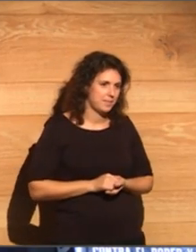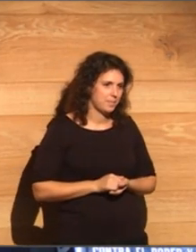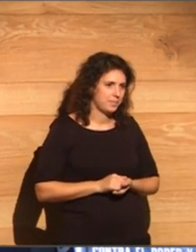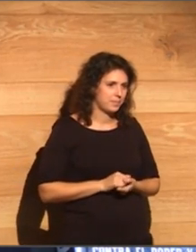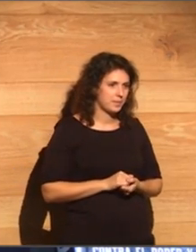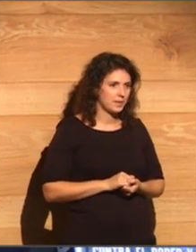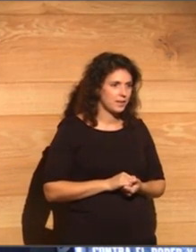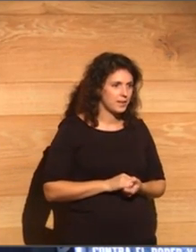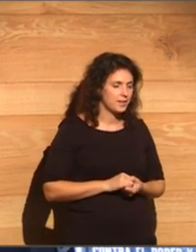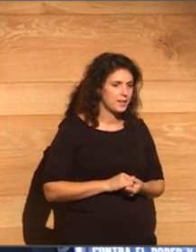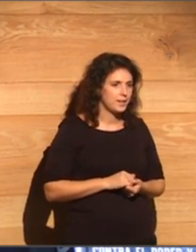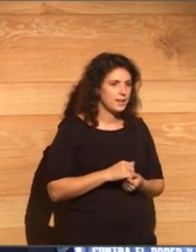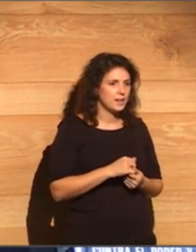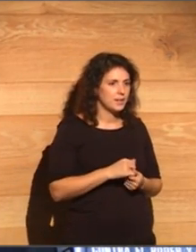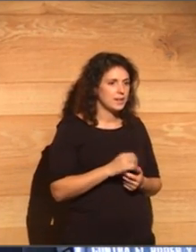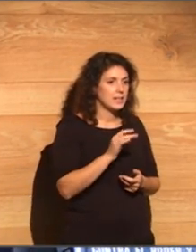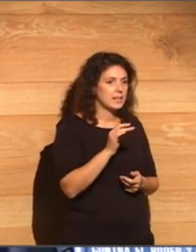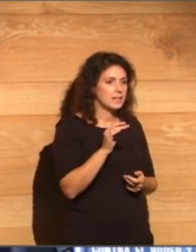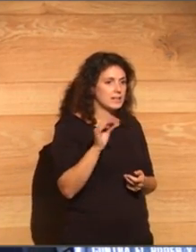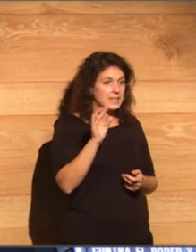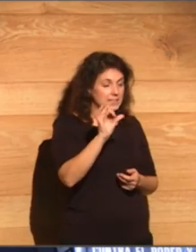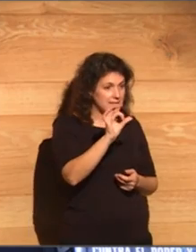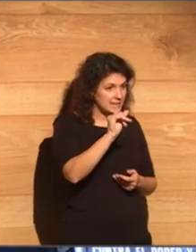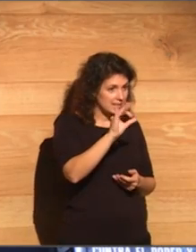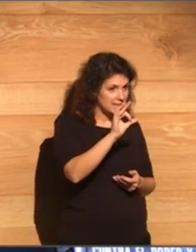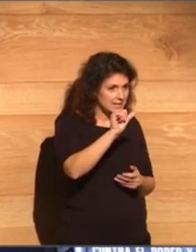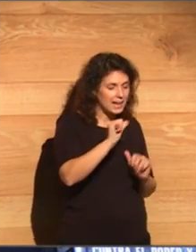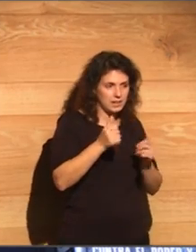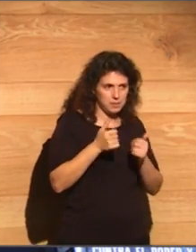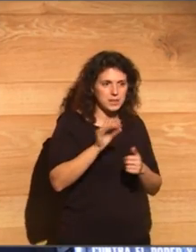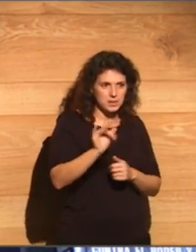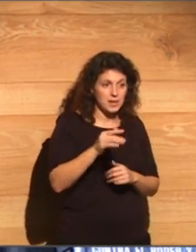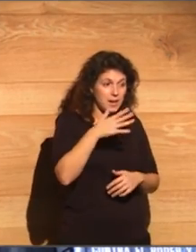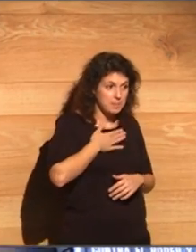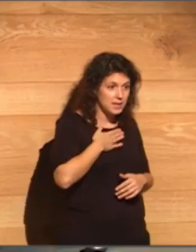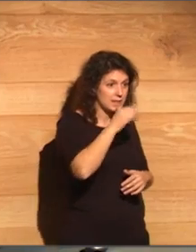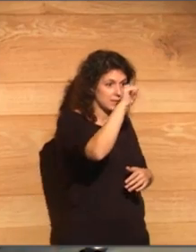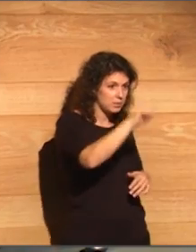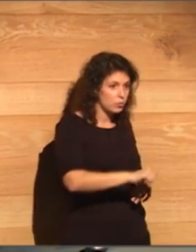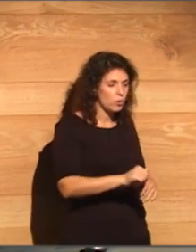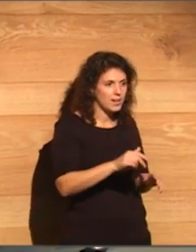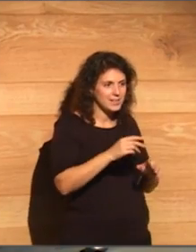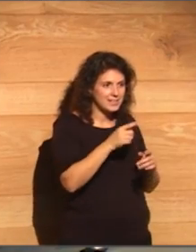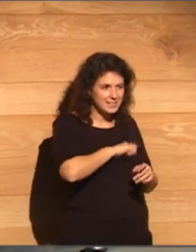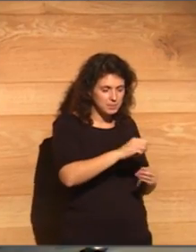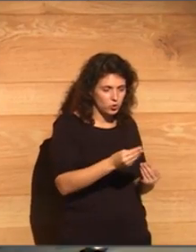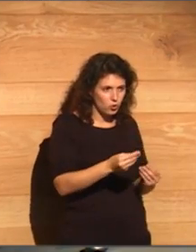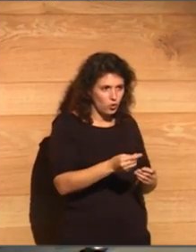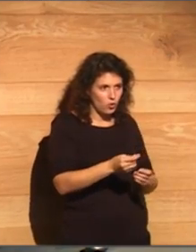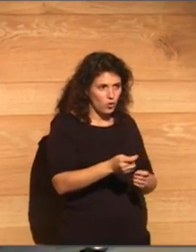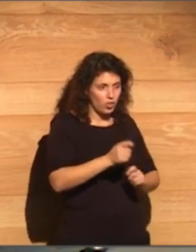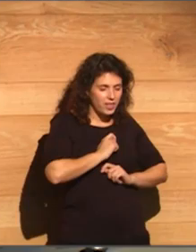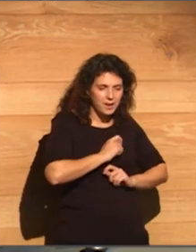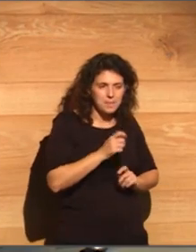Ricardo Solfa es Sisa, ¿no? Es Sisa, sí, inicialmente Sisa, después Ricardo Solfa. A mí esta película me produce un... Es maravillosa